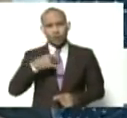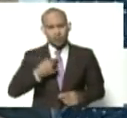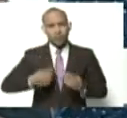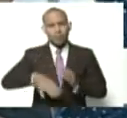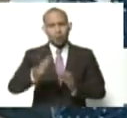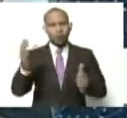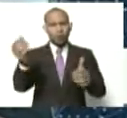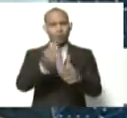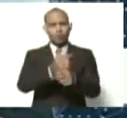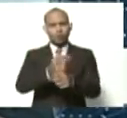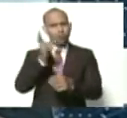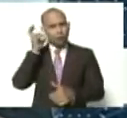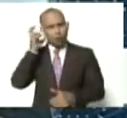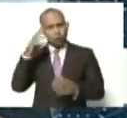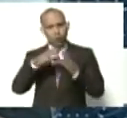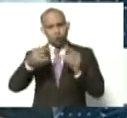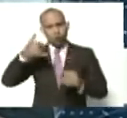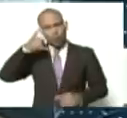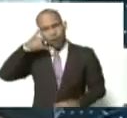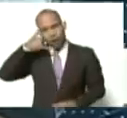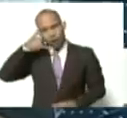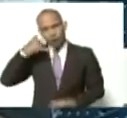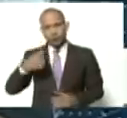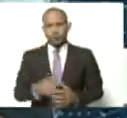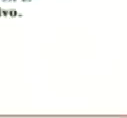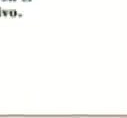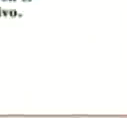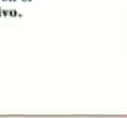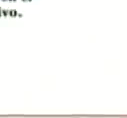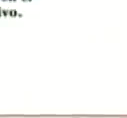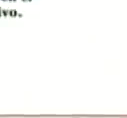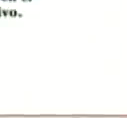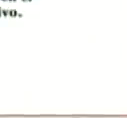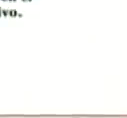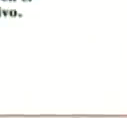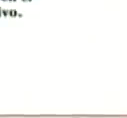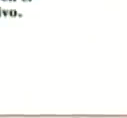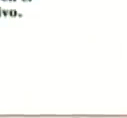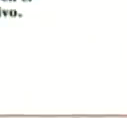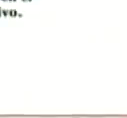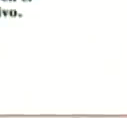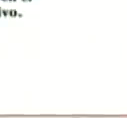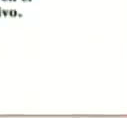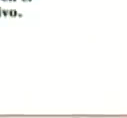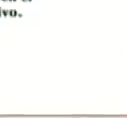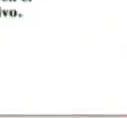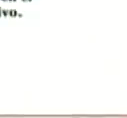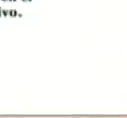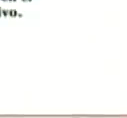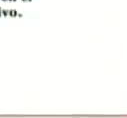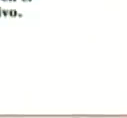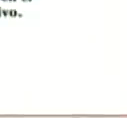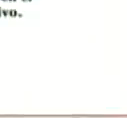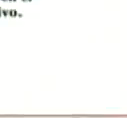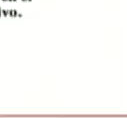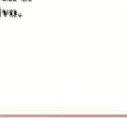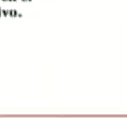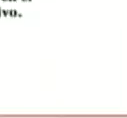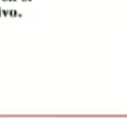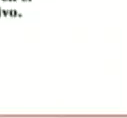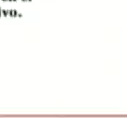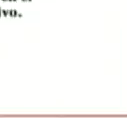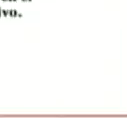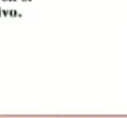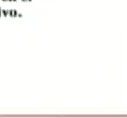intervenir. Este señor, Mariano José Ugarte Morillo, recluta a Richard Alberto